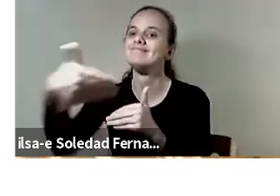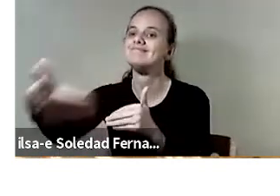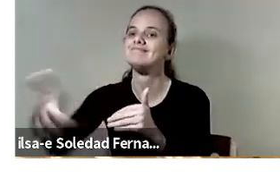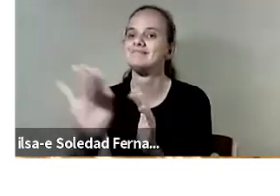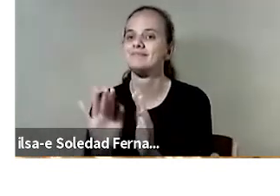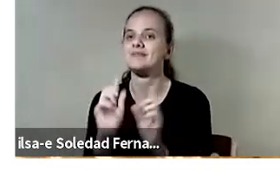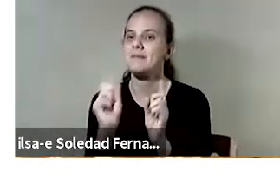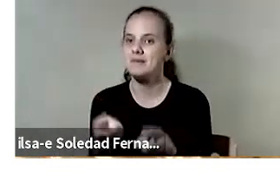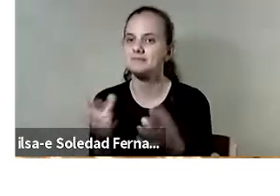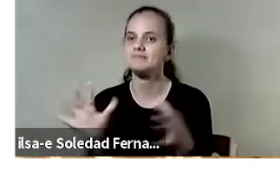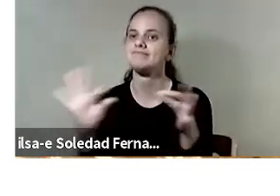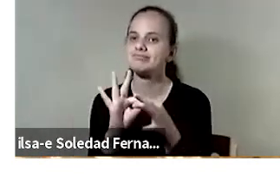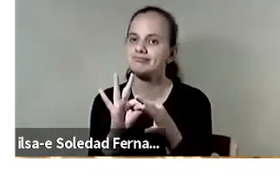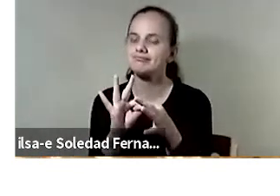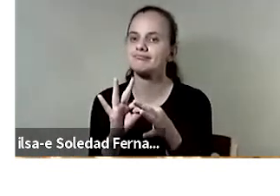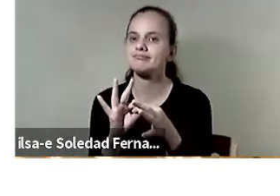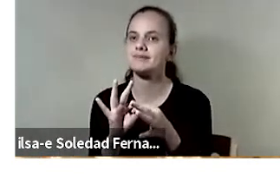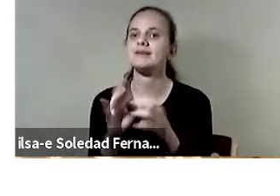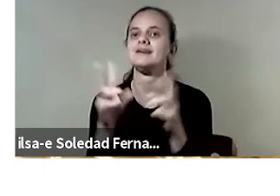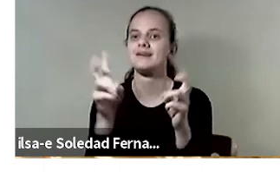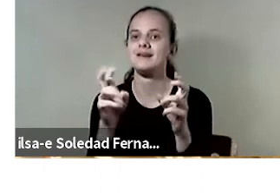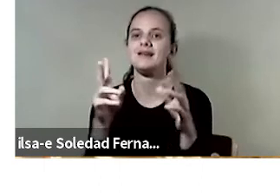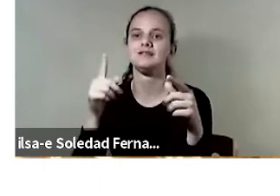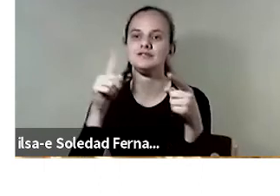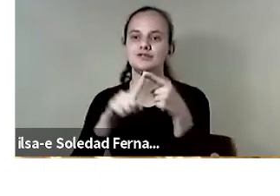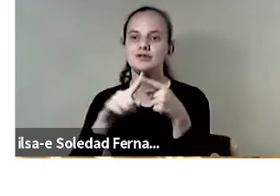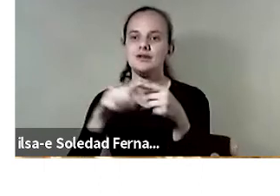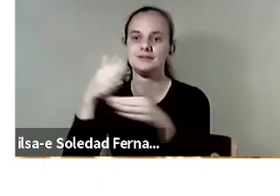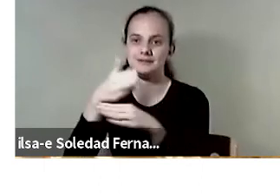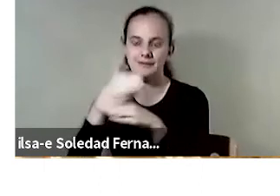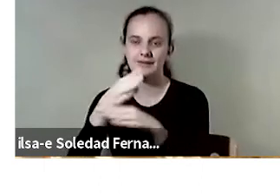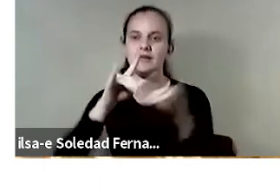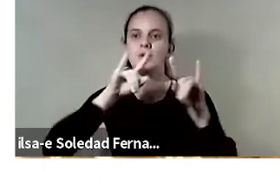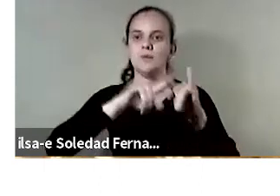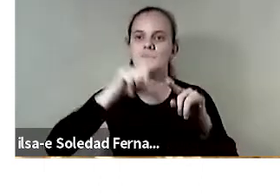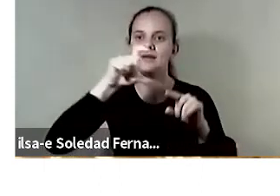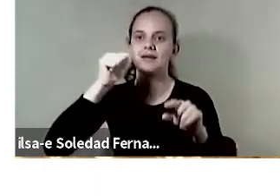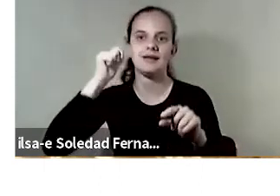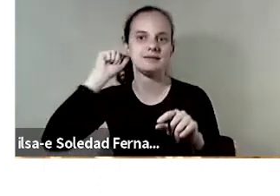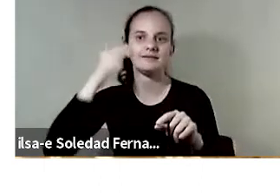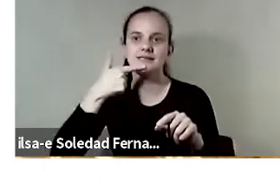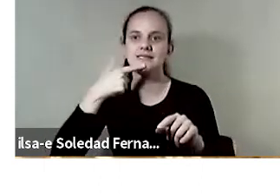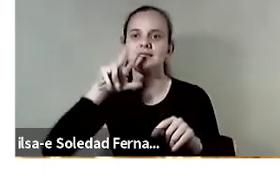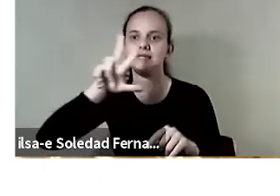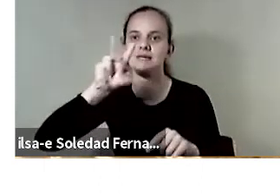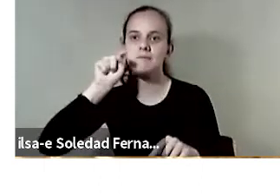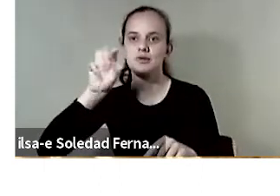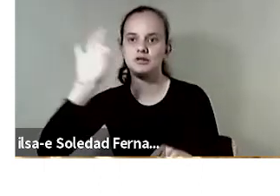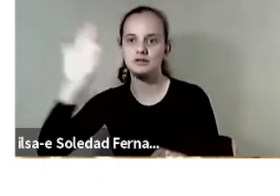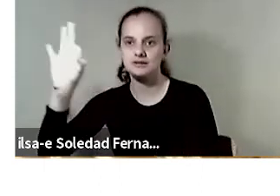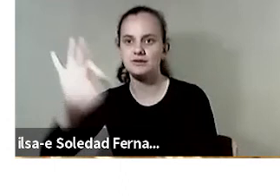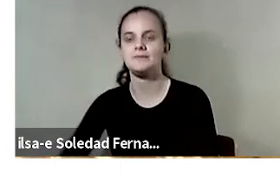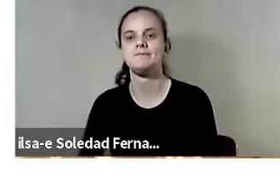de software, ¿sí? Ya ahora empieza a aplicar y a tener más relevancia en el aspecto de la